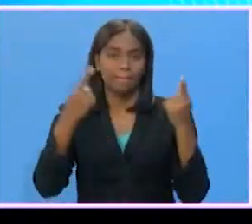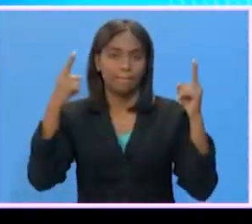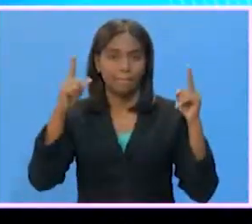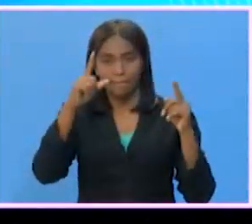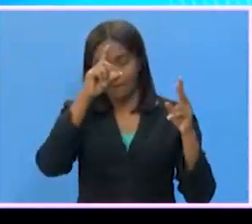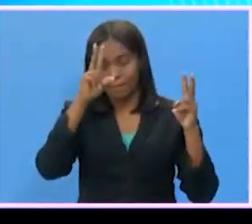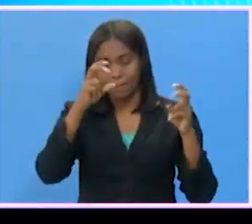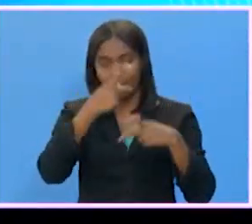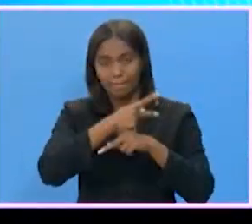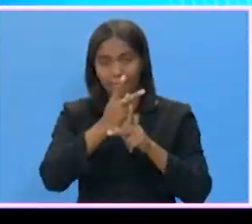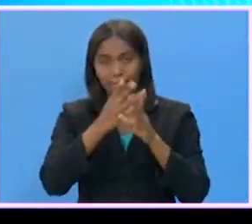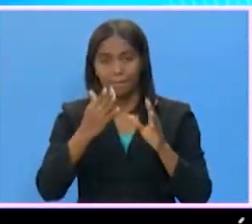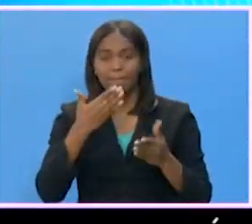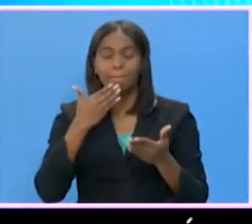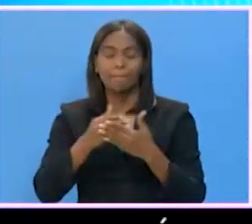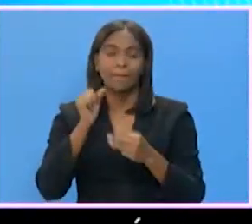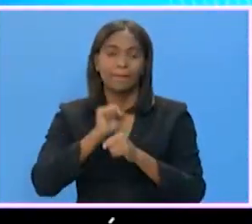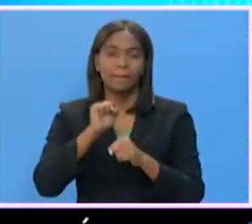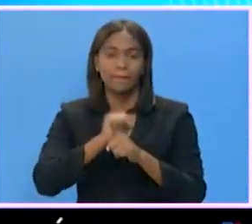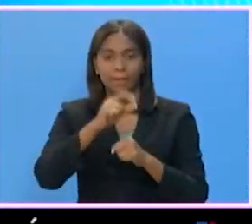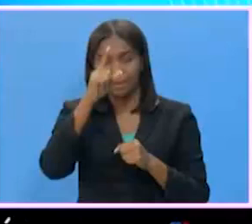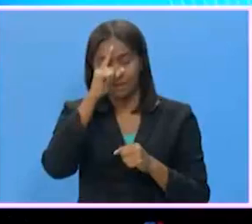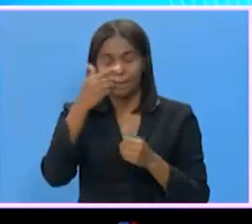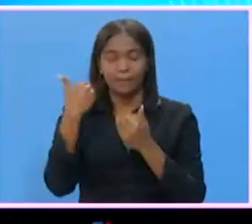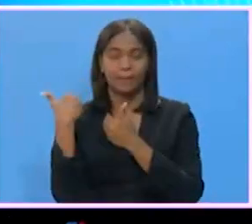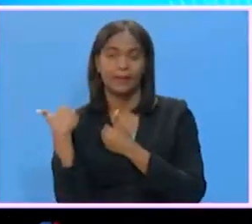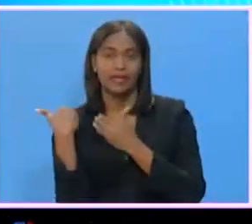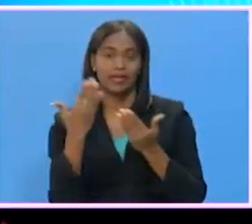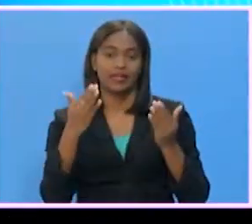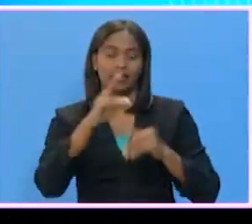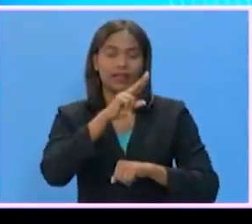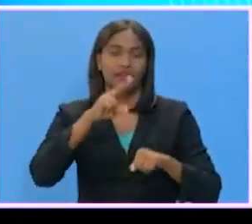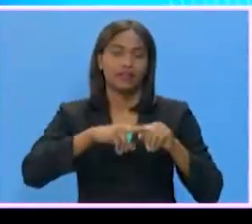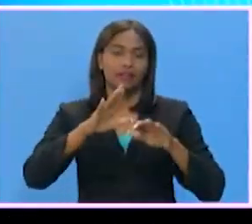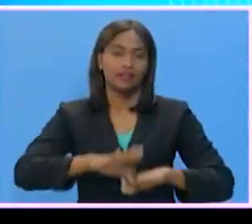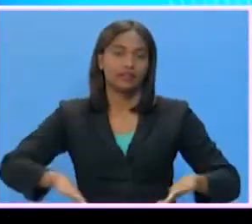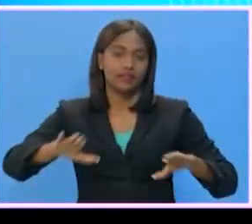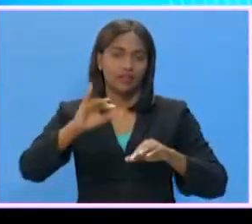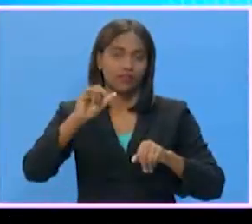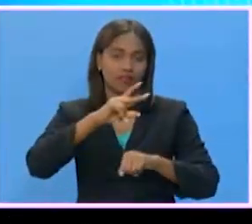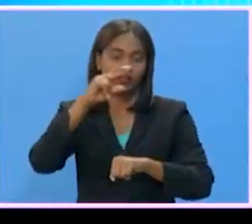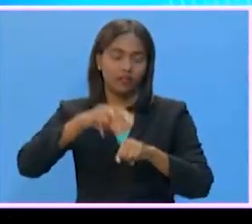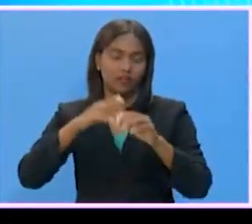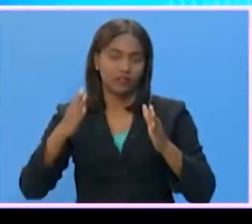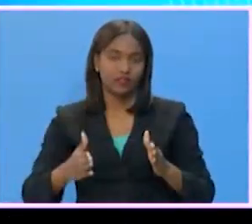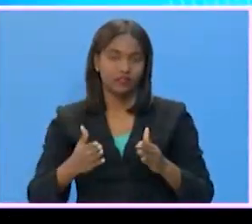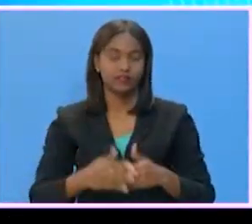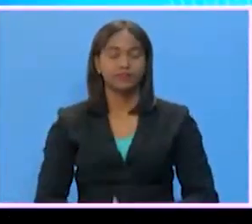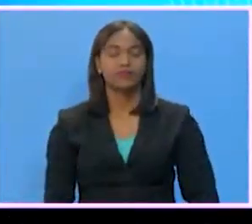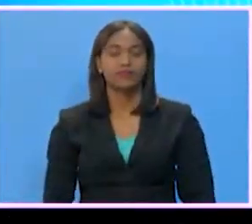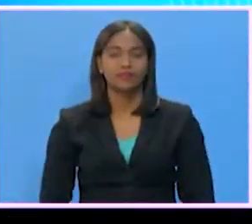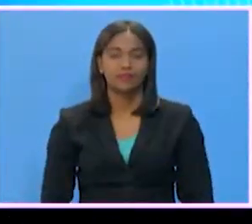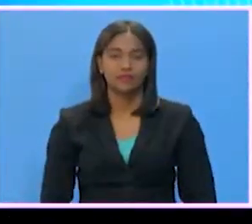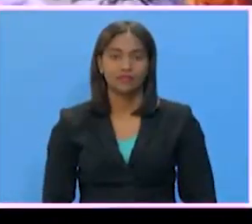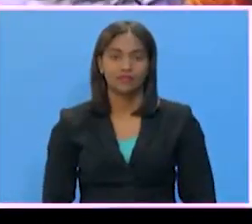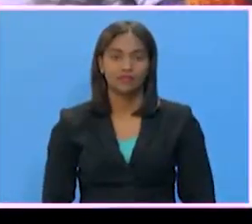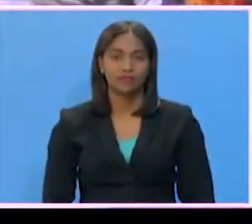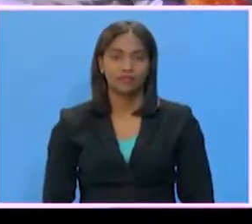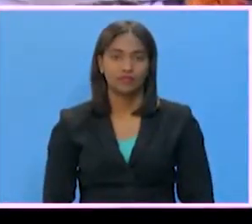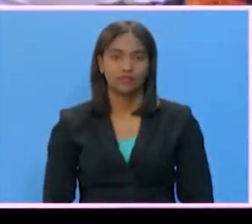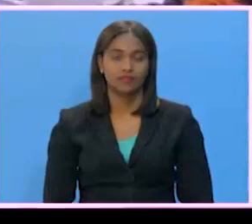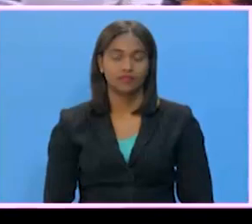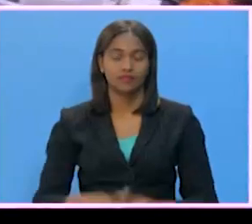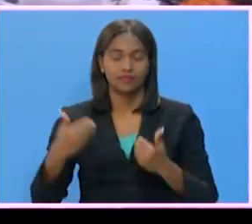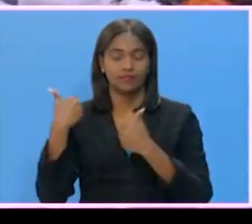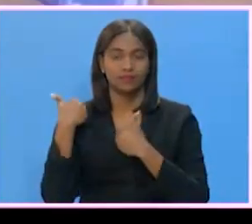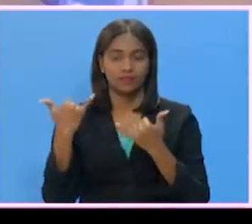materia de productividad y desempeño logístico de carga a nivel nacional y regional. Esther López nos cuenta más. Al